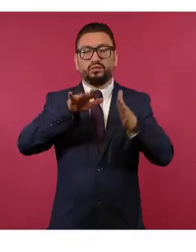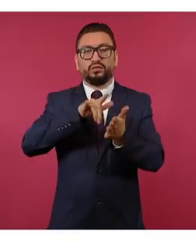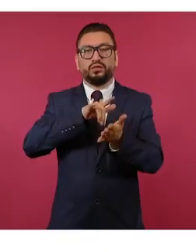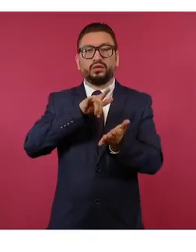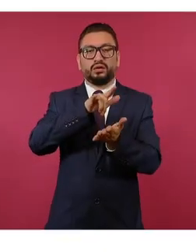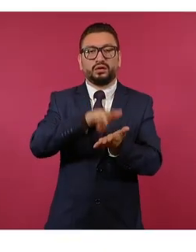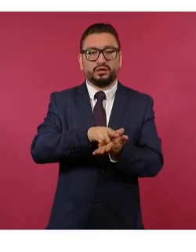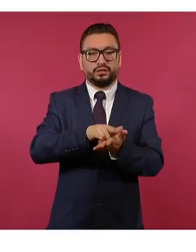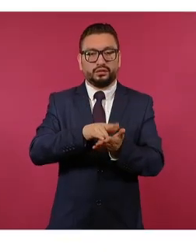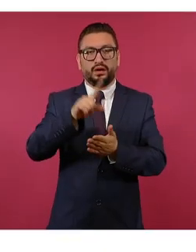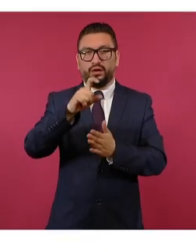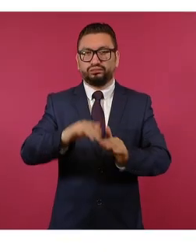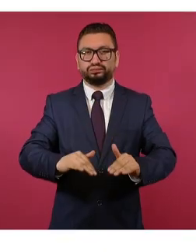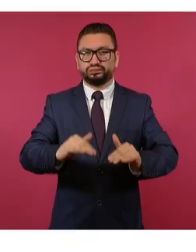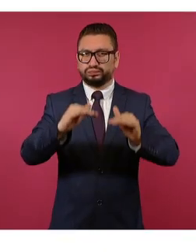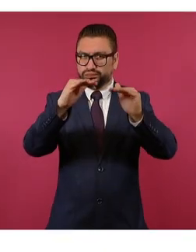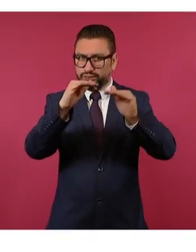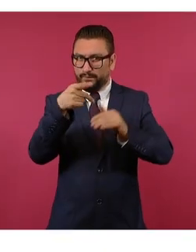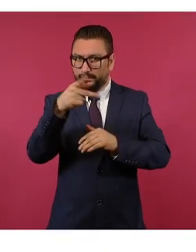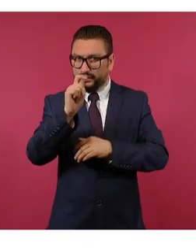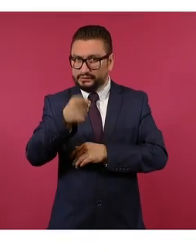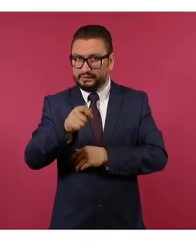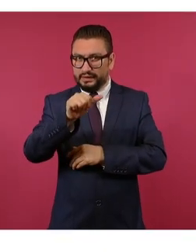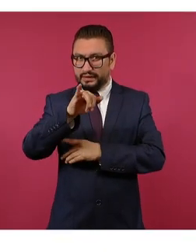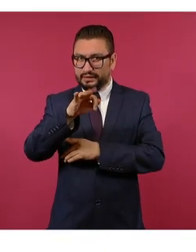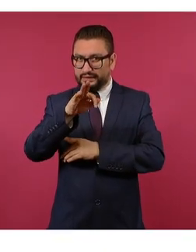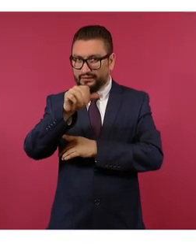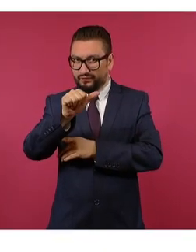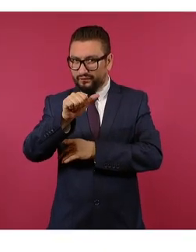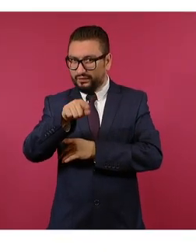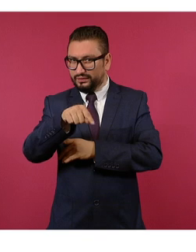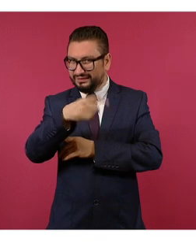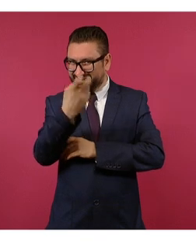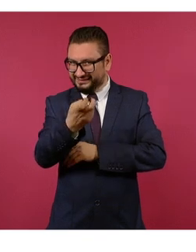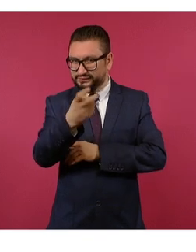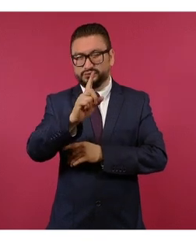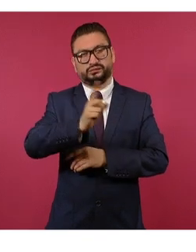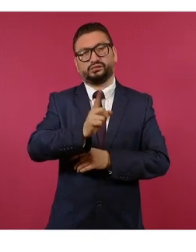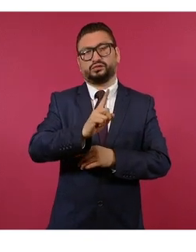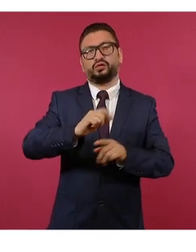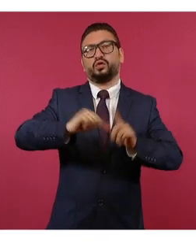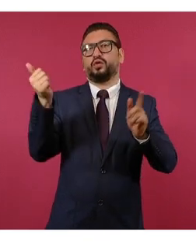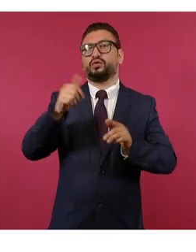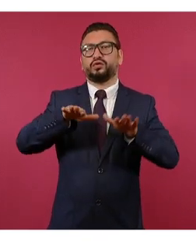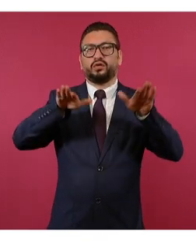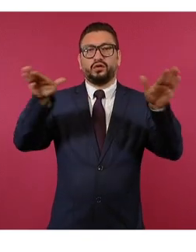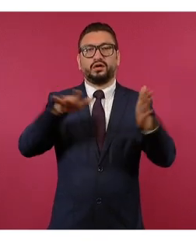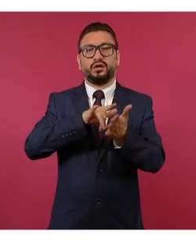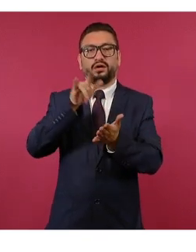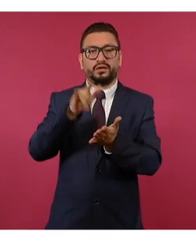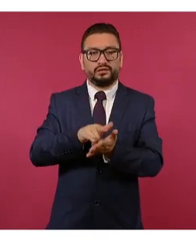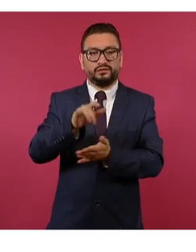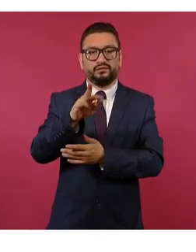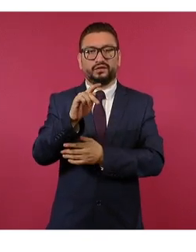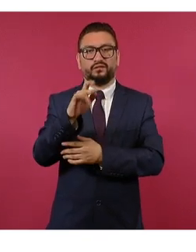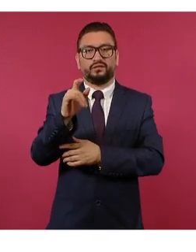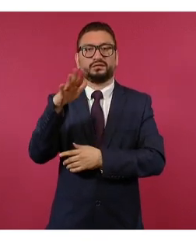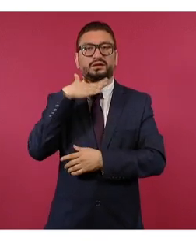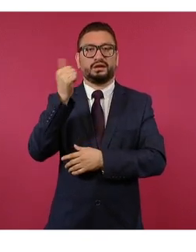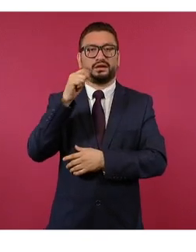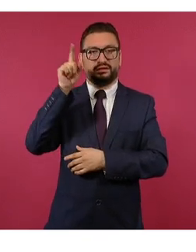inundada, pero no se trata del AIFA, como intentaron hacer creer, sino del aeropuerto de Frankfurt,